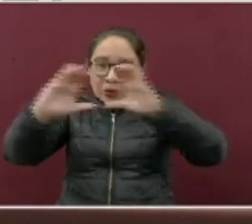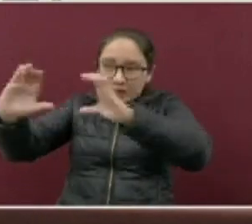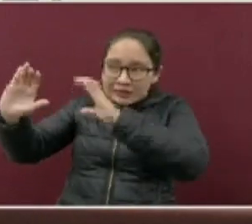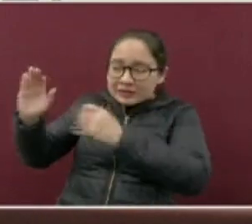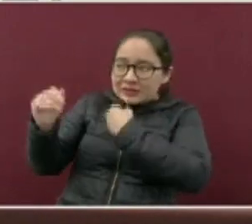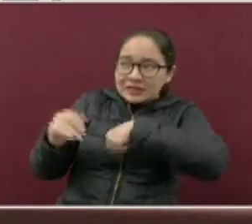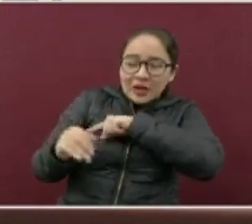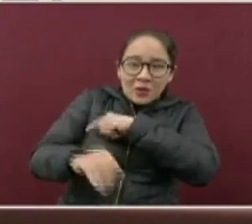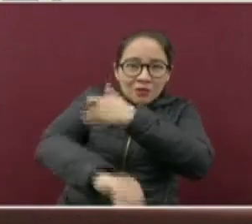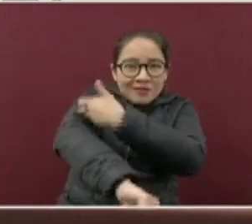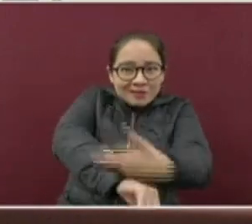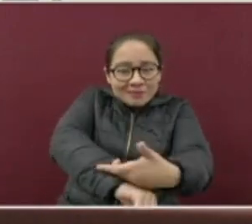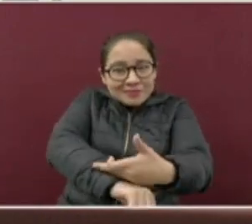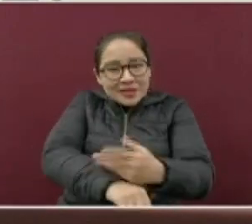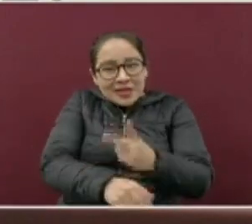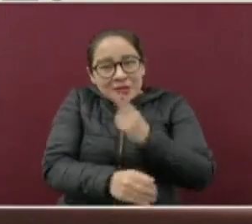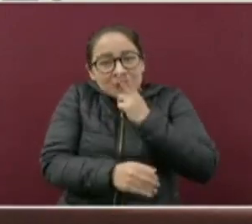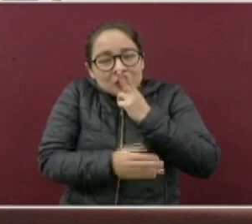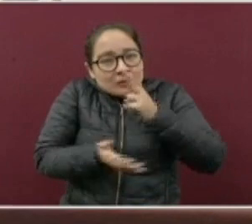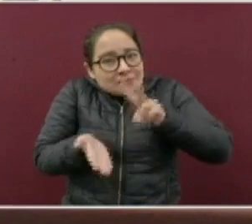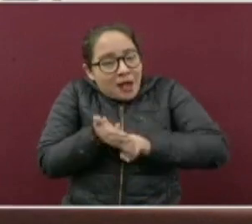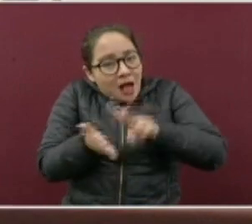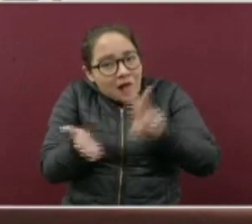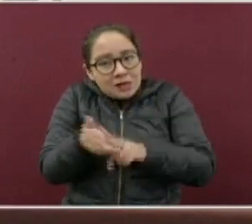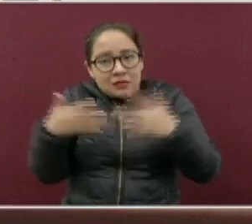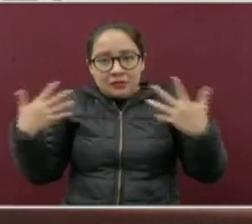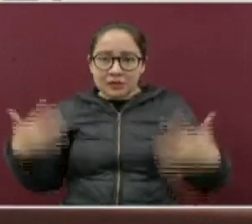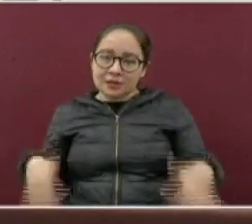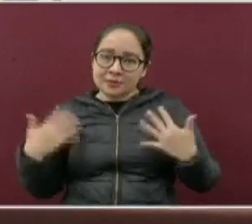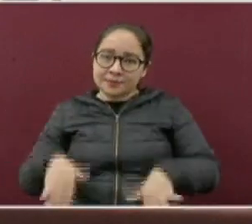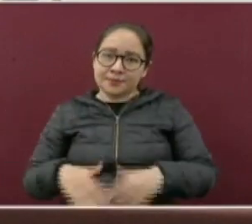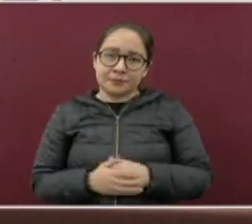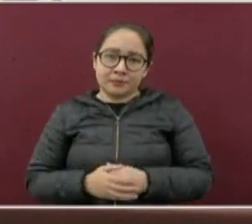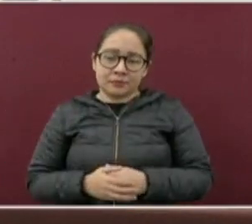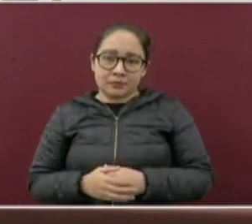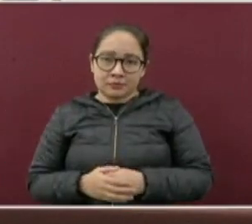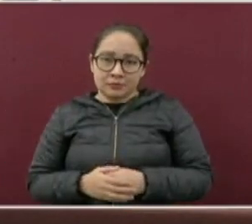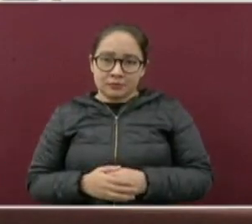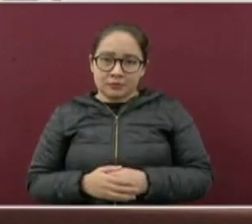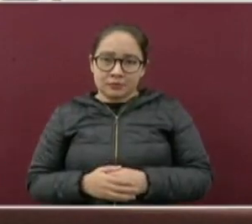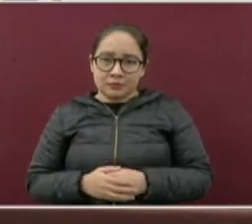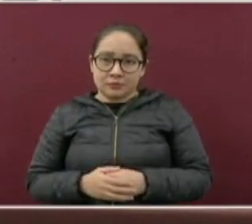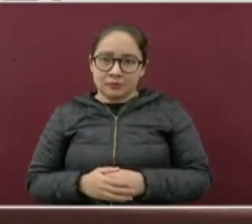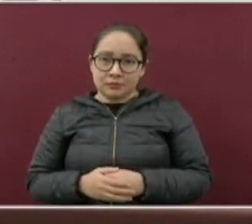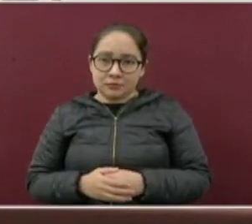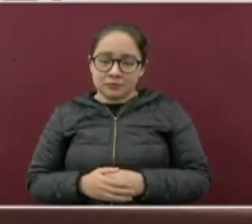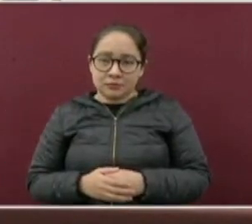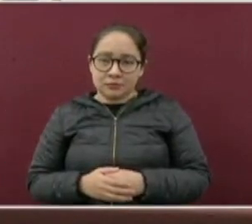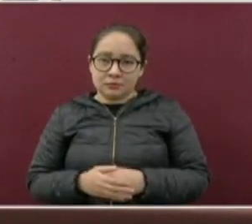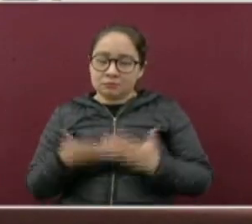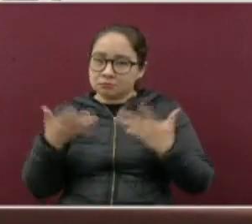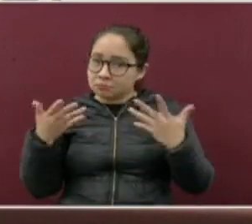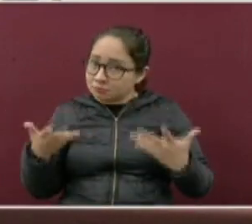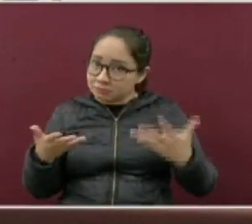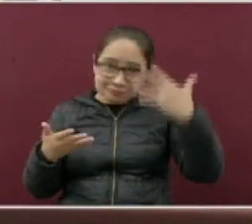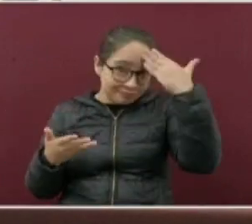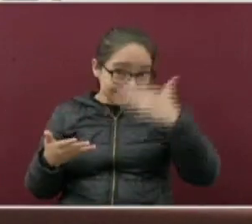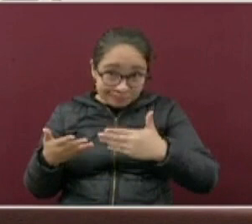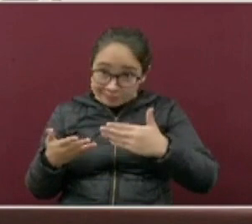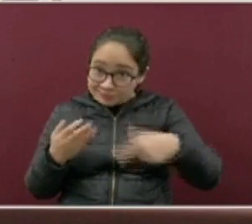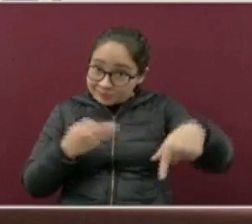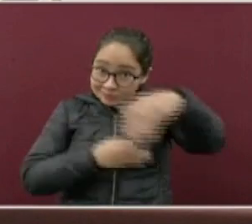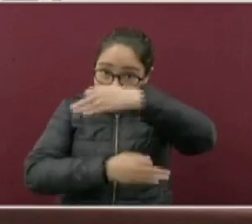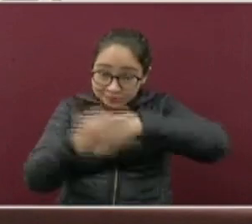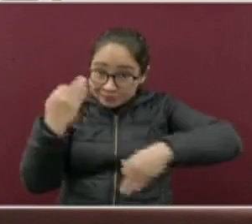la de sus familias. Las medidas que entre todos y todas debemos hacer para